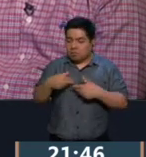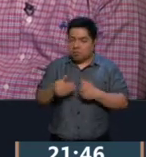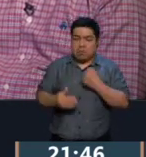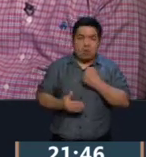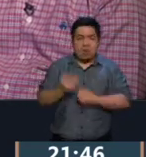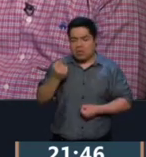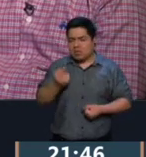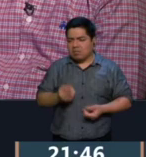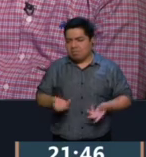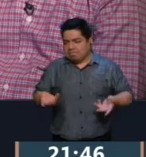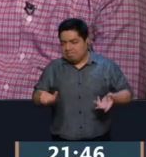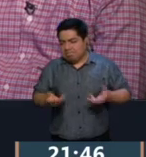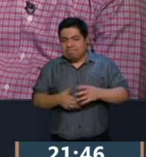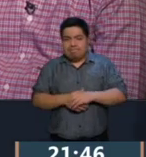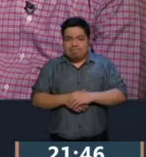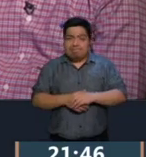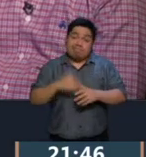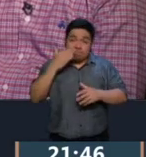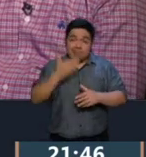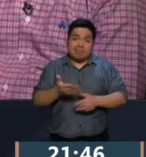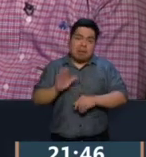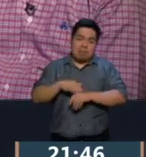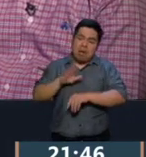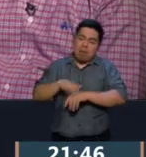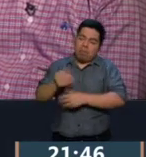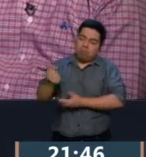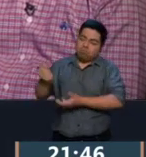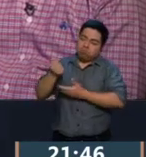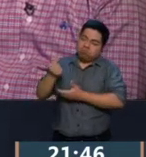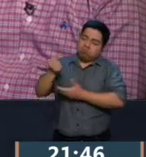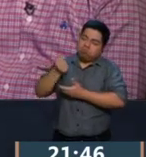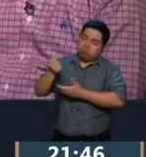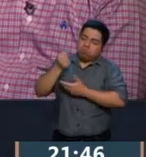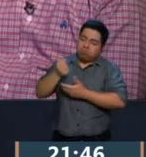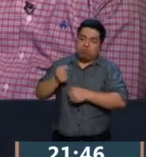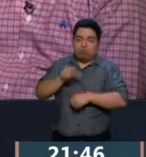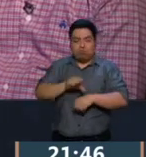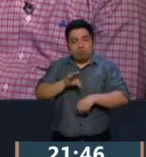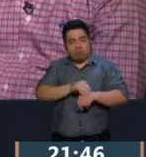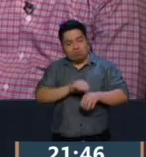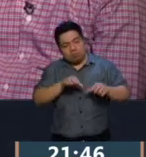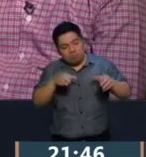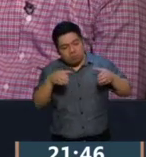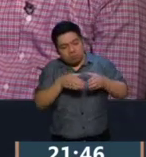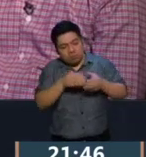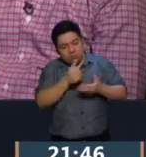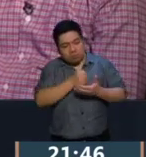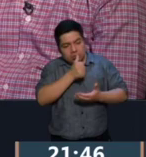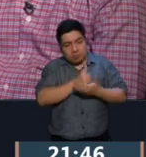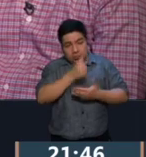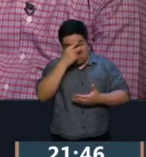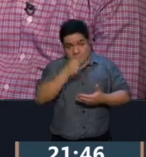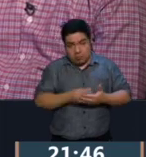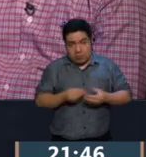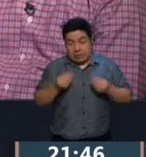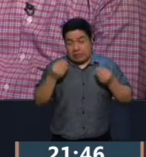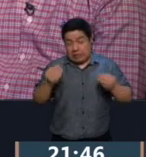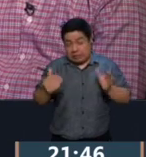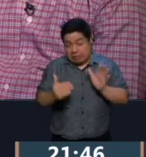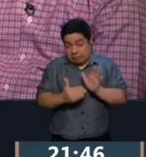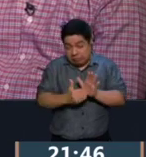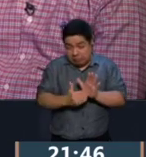esto? Porque a final de cuentas, como reciben más ingresos de los que autoriza el Congreso de la ciudad, todos esos